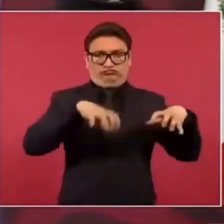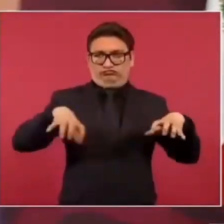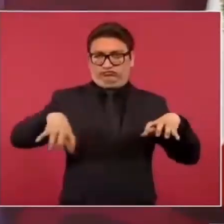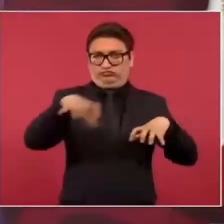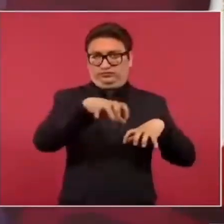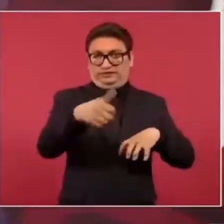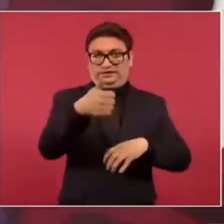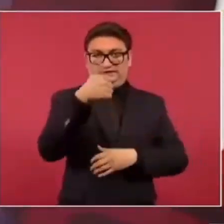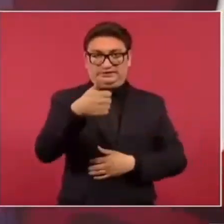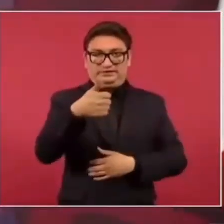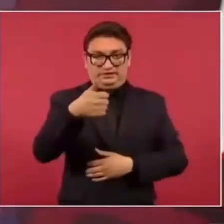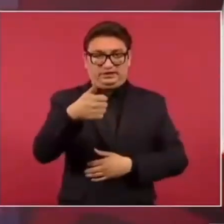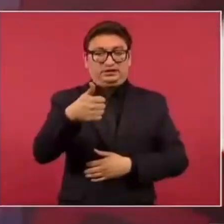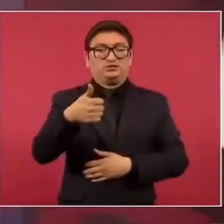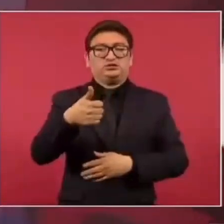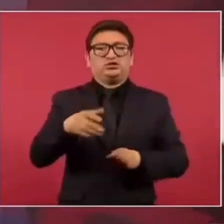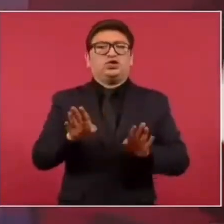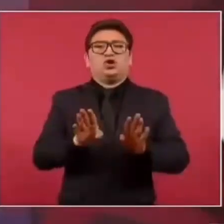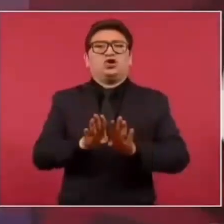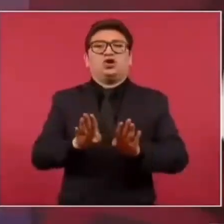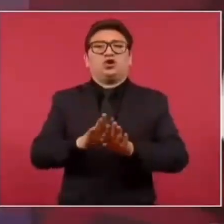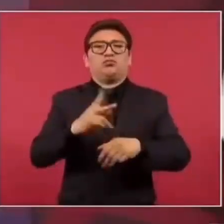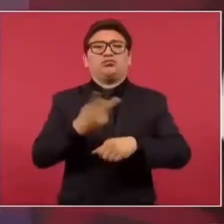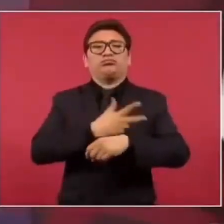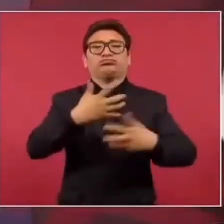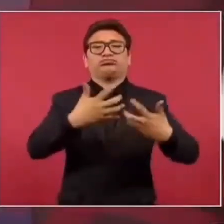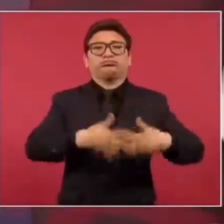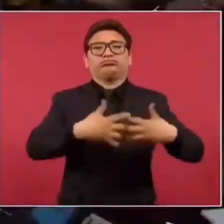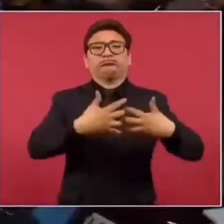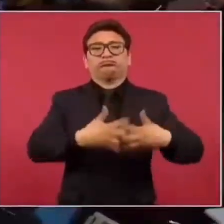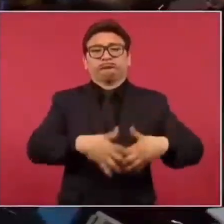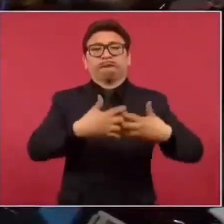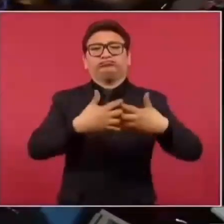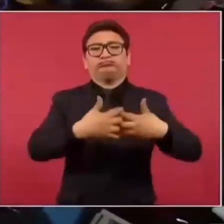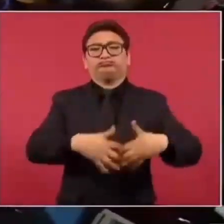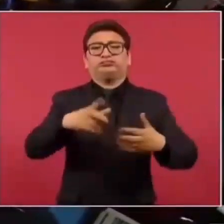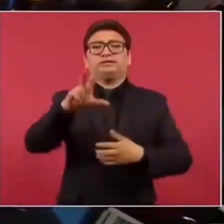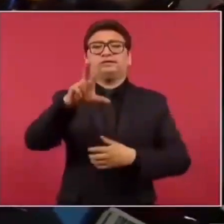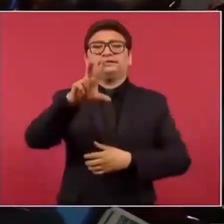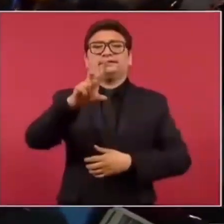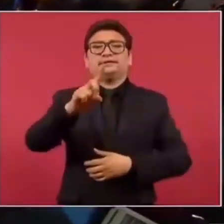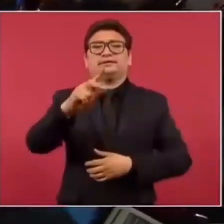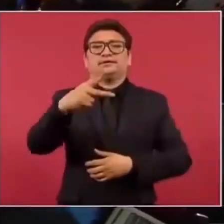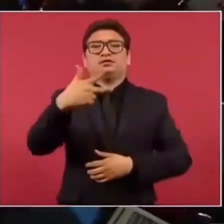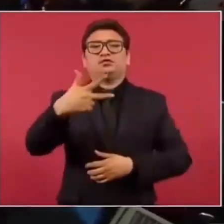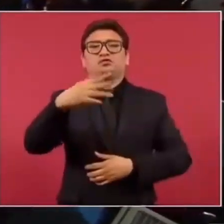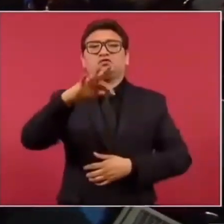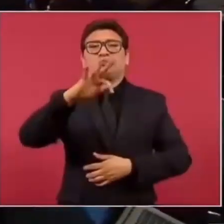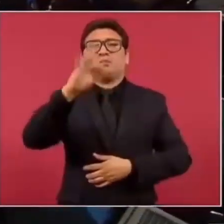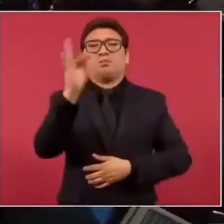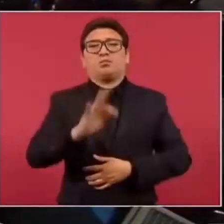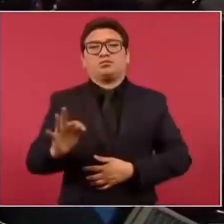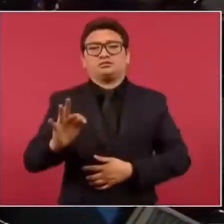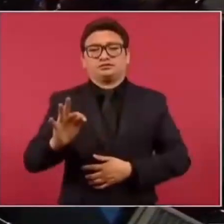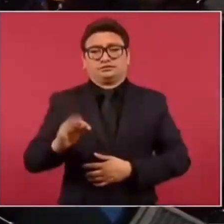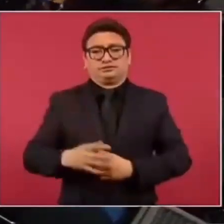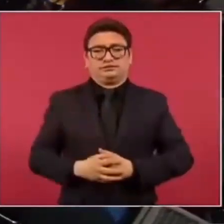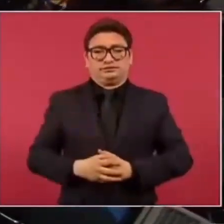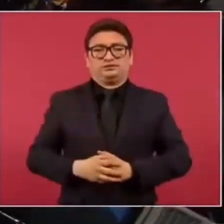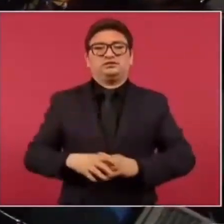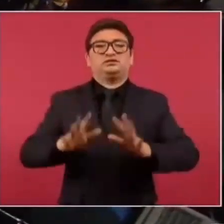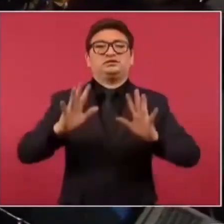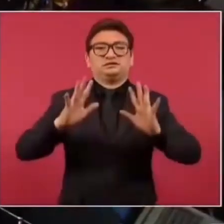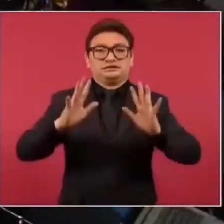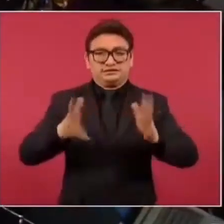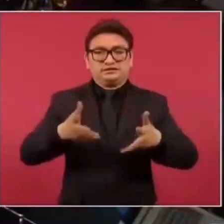que heredamos estaban produciendo al 38% de su capacidad. Ya habían